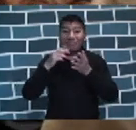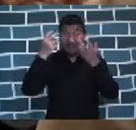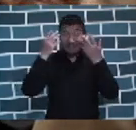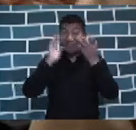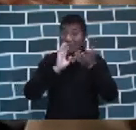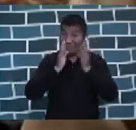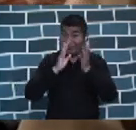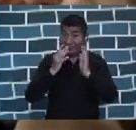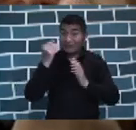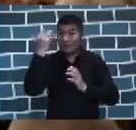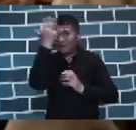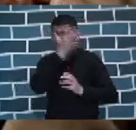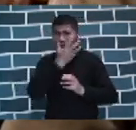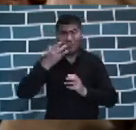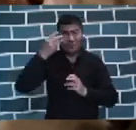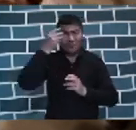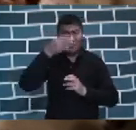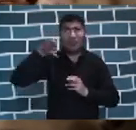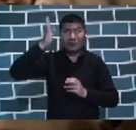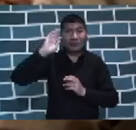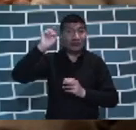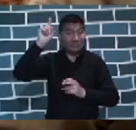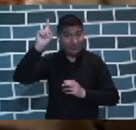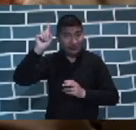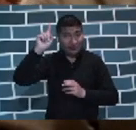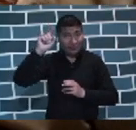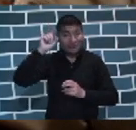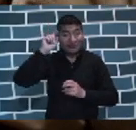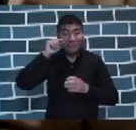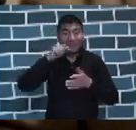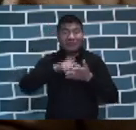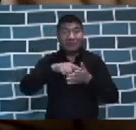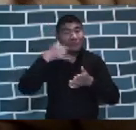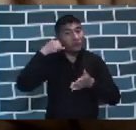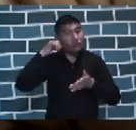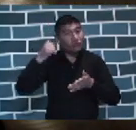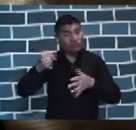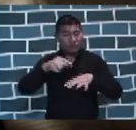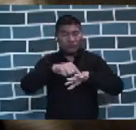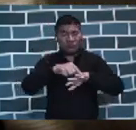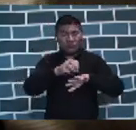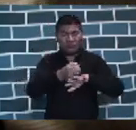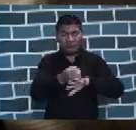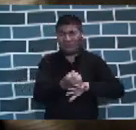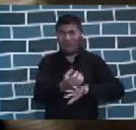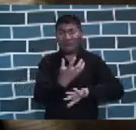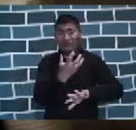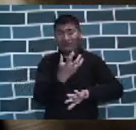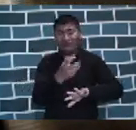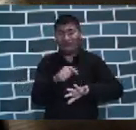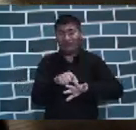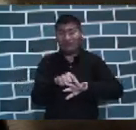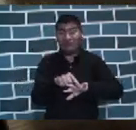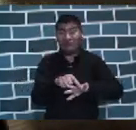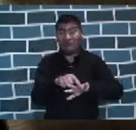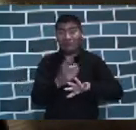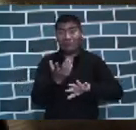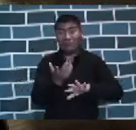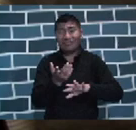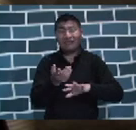de lo hermoso que es dios ese oro resplandeciente que está aquí externamente